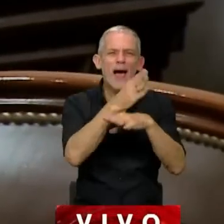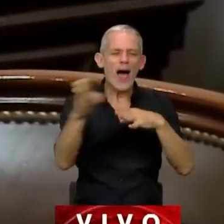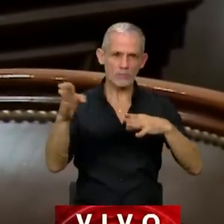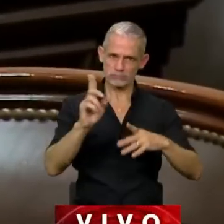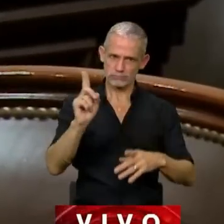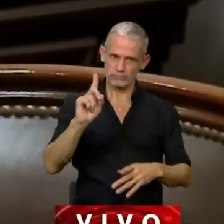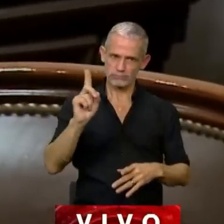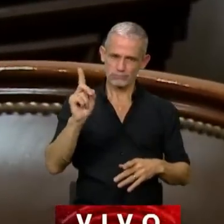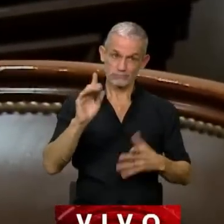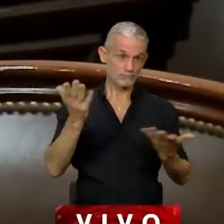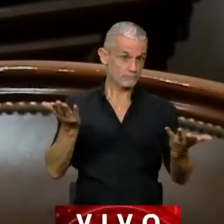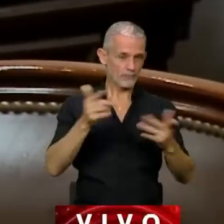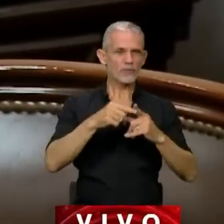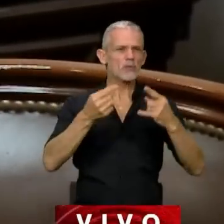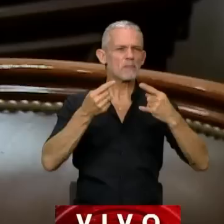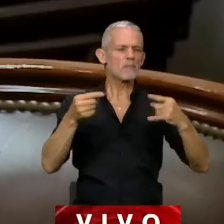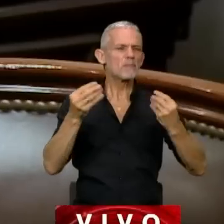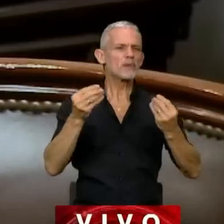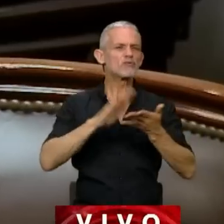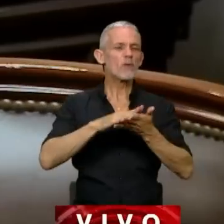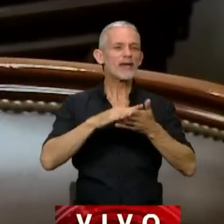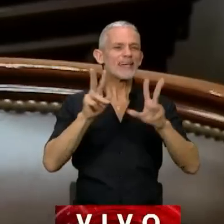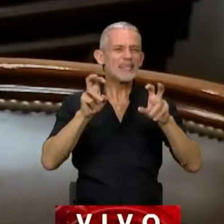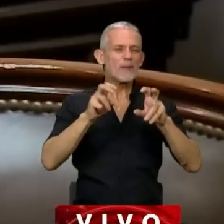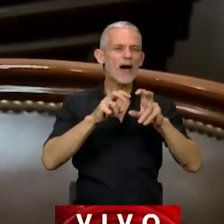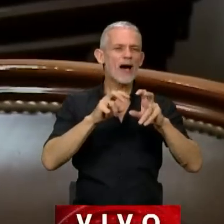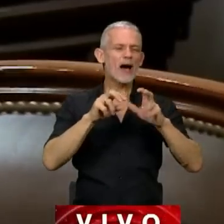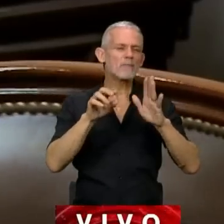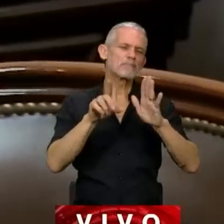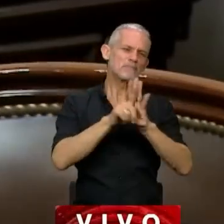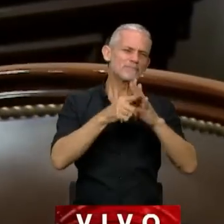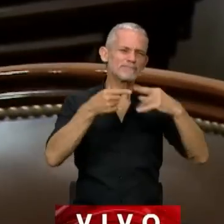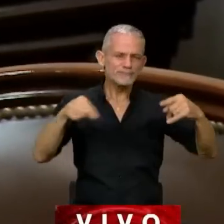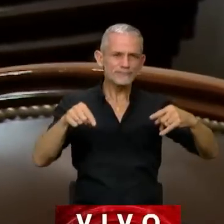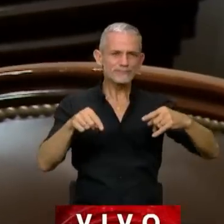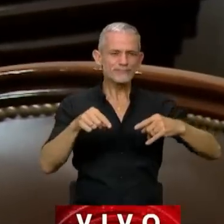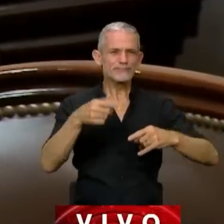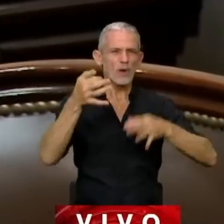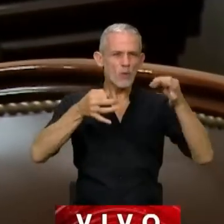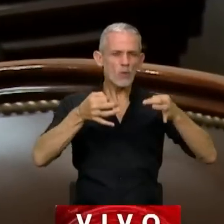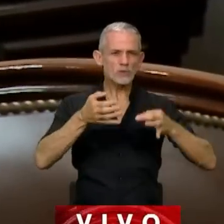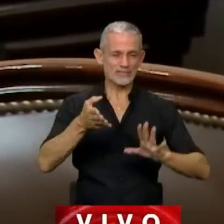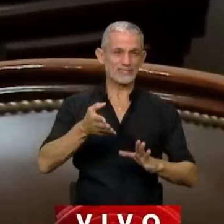Y cuando se trata de la materia jurídica, y usted lo sabe, presidente,